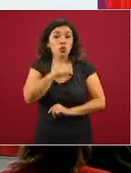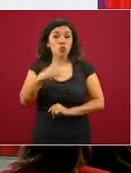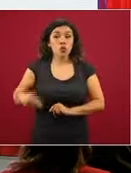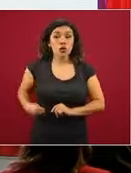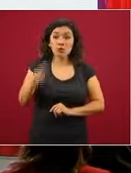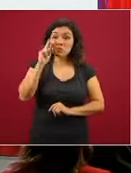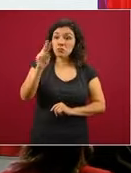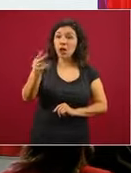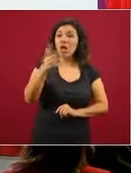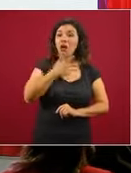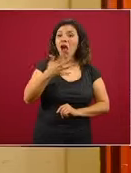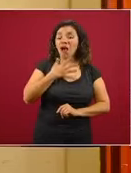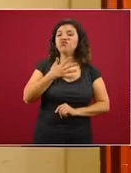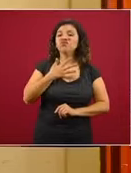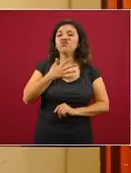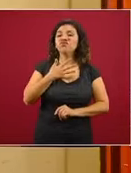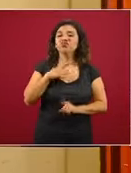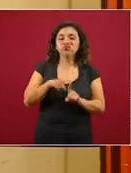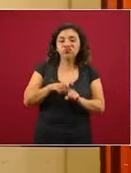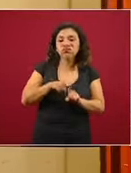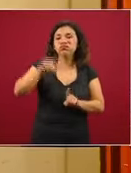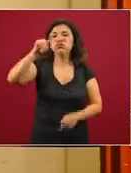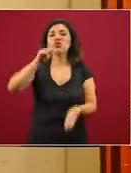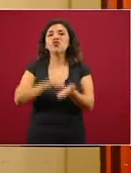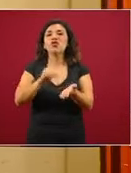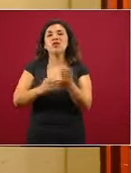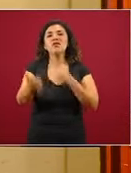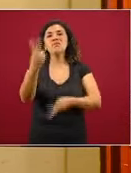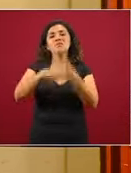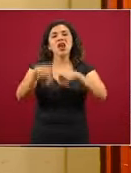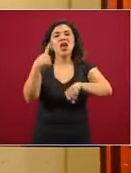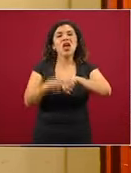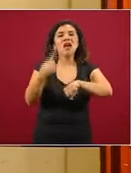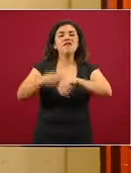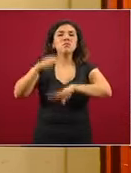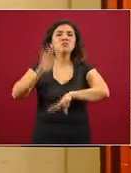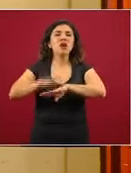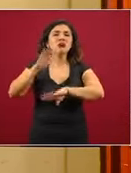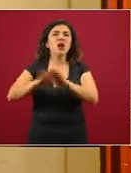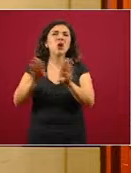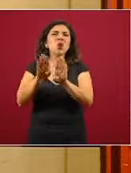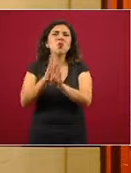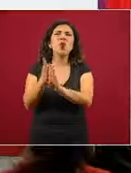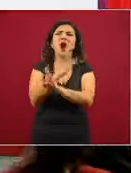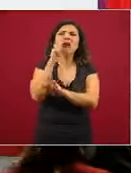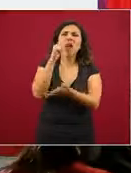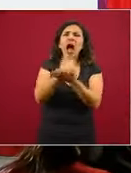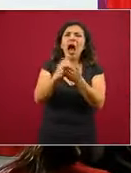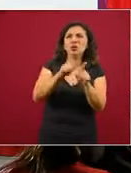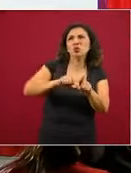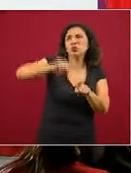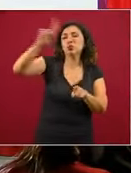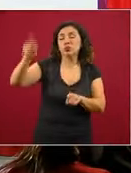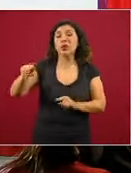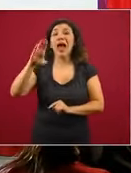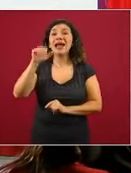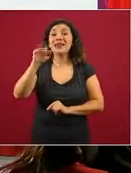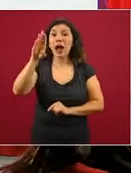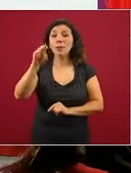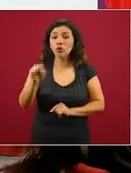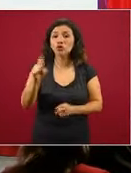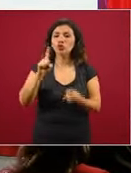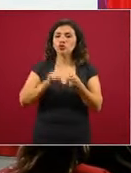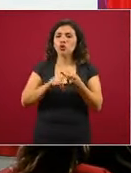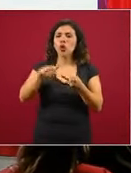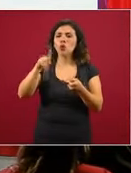municipios tienen una tendencia ascendente, lo cual está contribuyendo a la curva que veíamos en el estado. Los Cabos y Comondú,